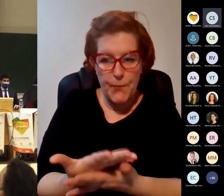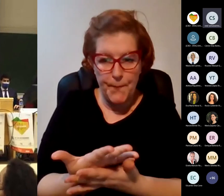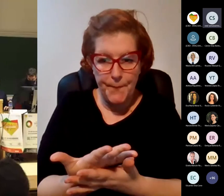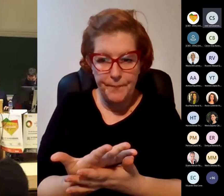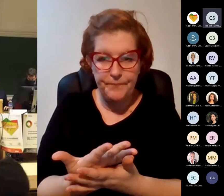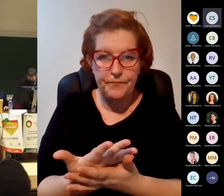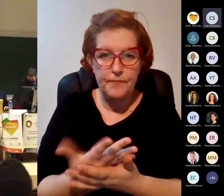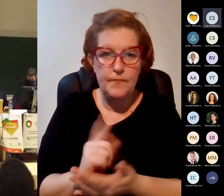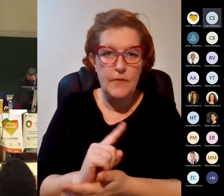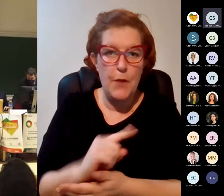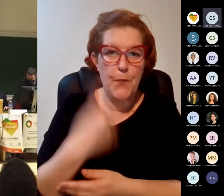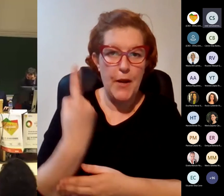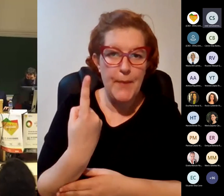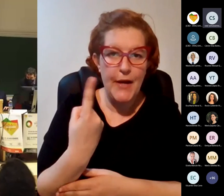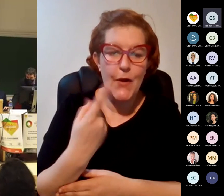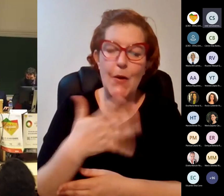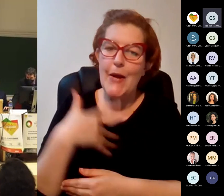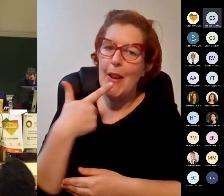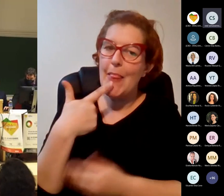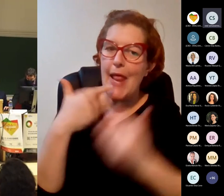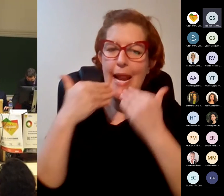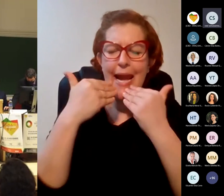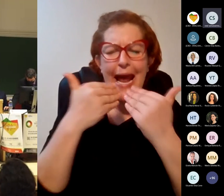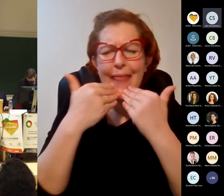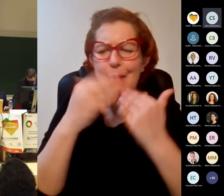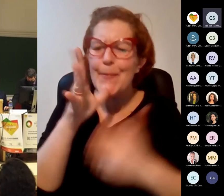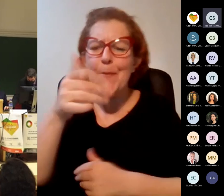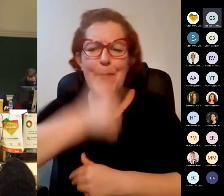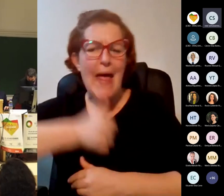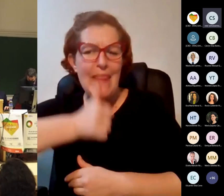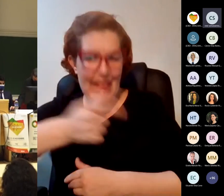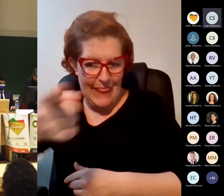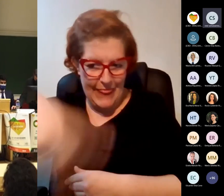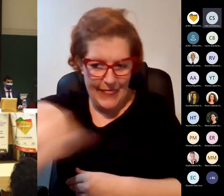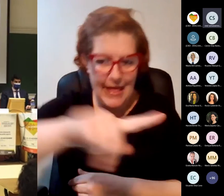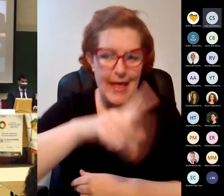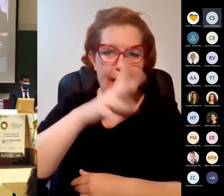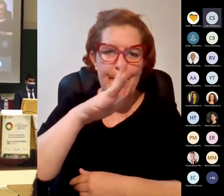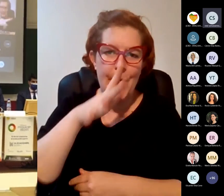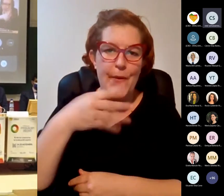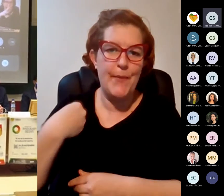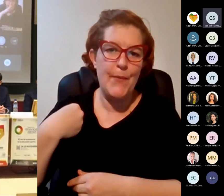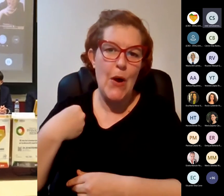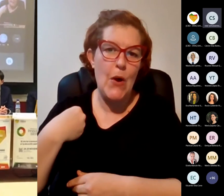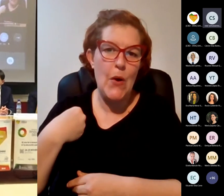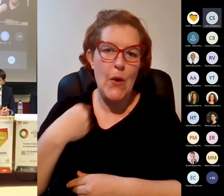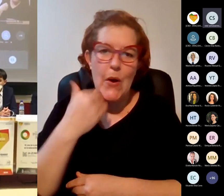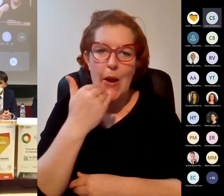lo primero es agradeceros la paciencia por micro